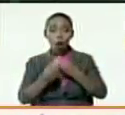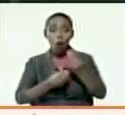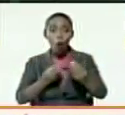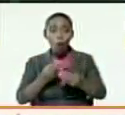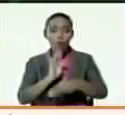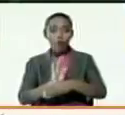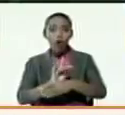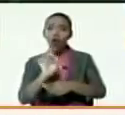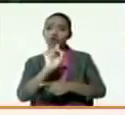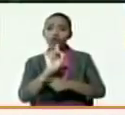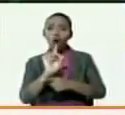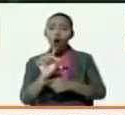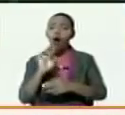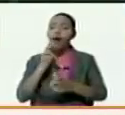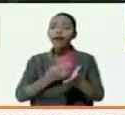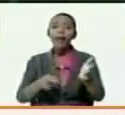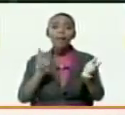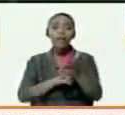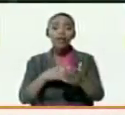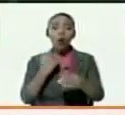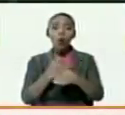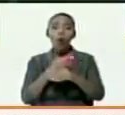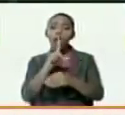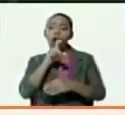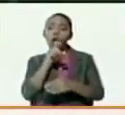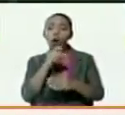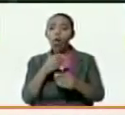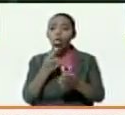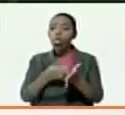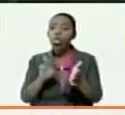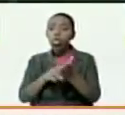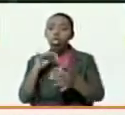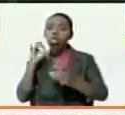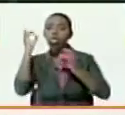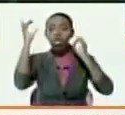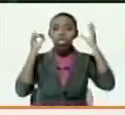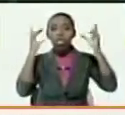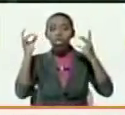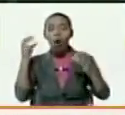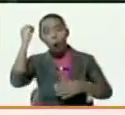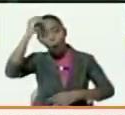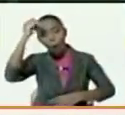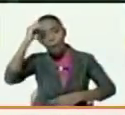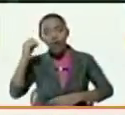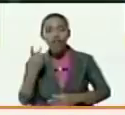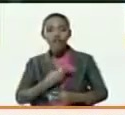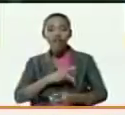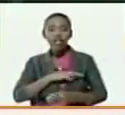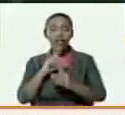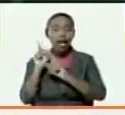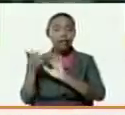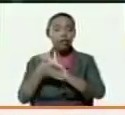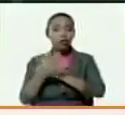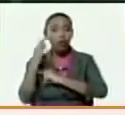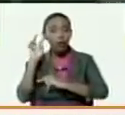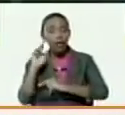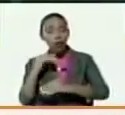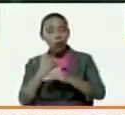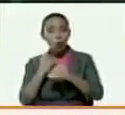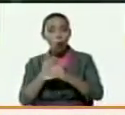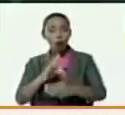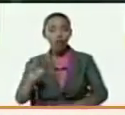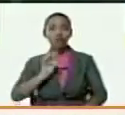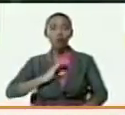eco de lo que se difunde en las redes sociales que son matrices de opinión falsa respecto a este caso de coronavirus que